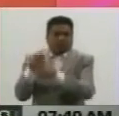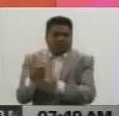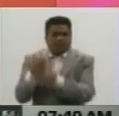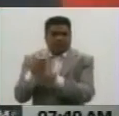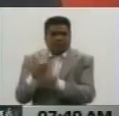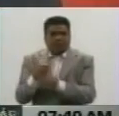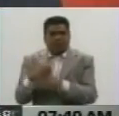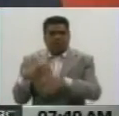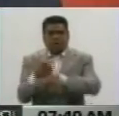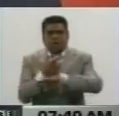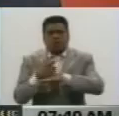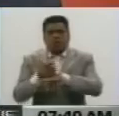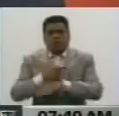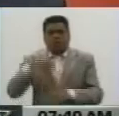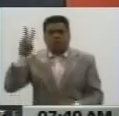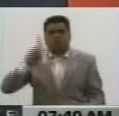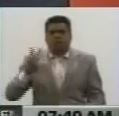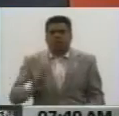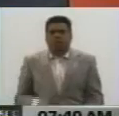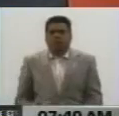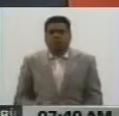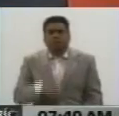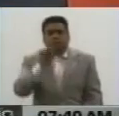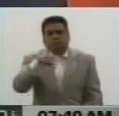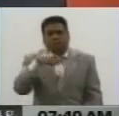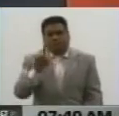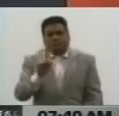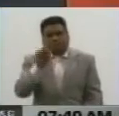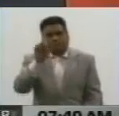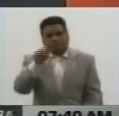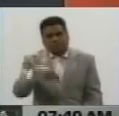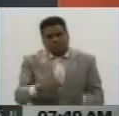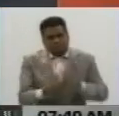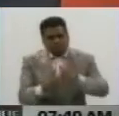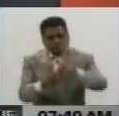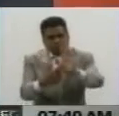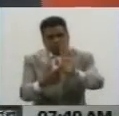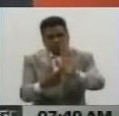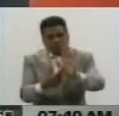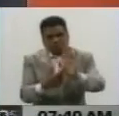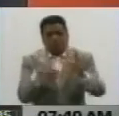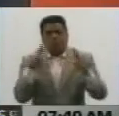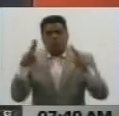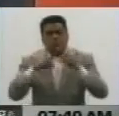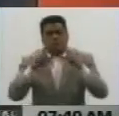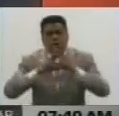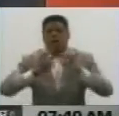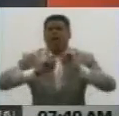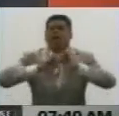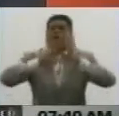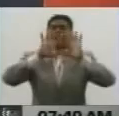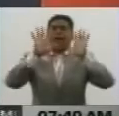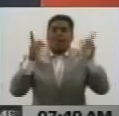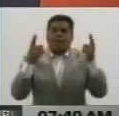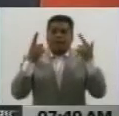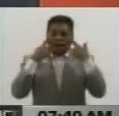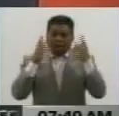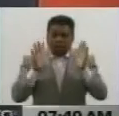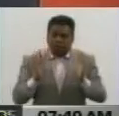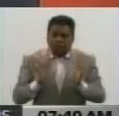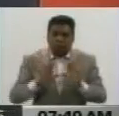el gobierno nacional, sino también reflejan un conocimiento claro de la zona. El mundo hoy en